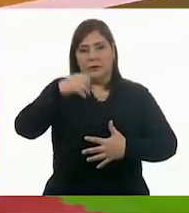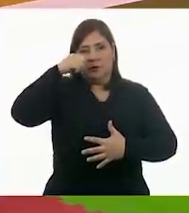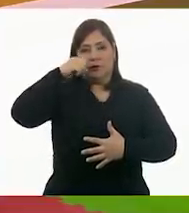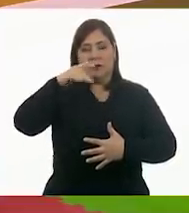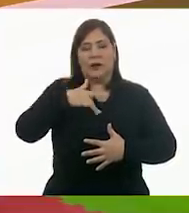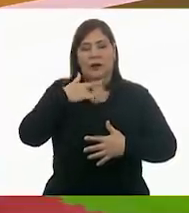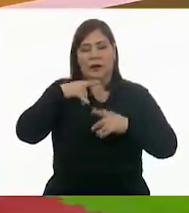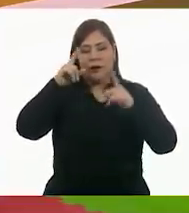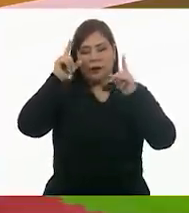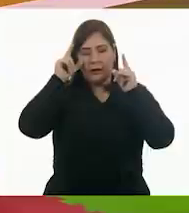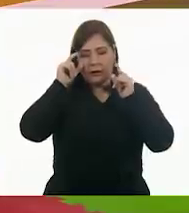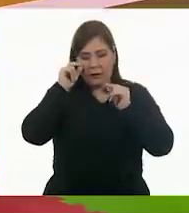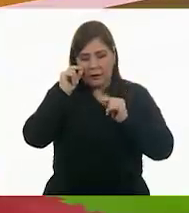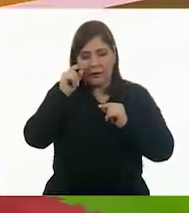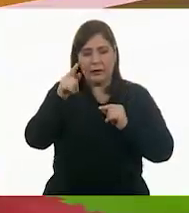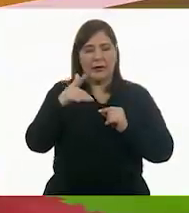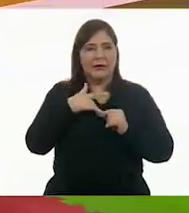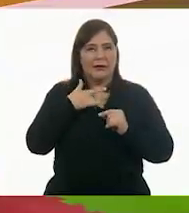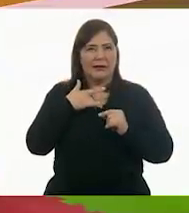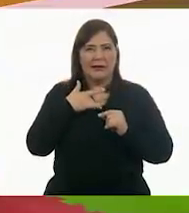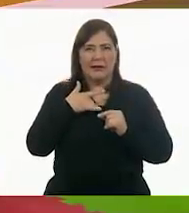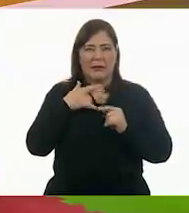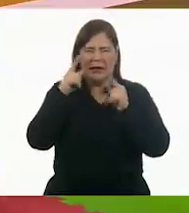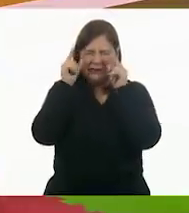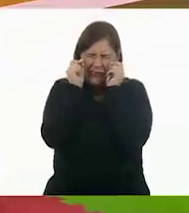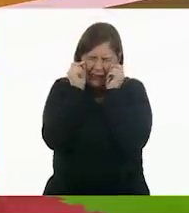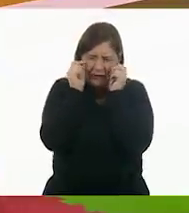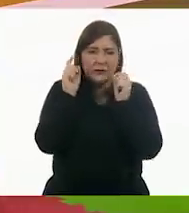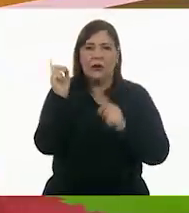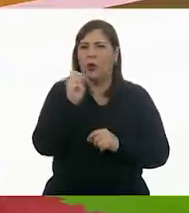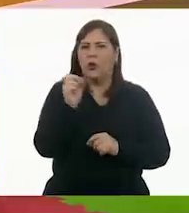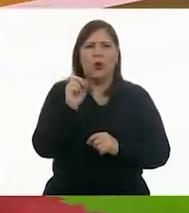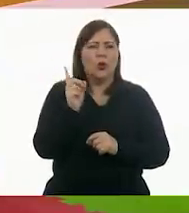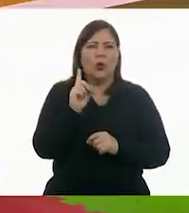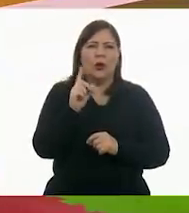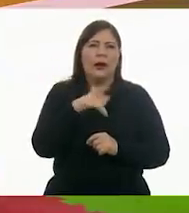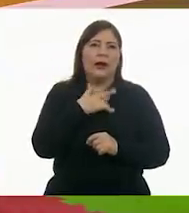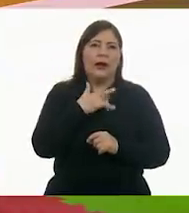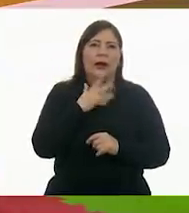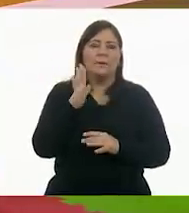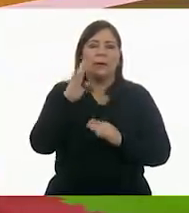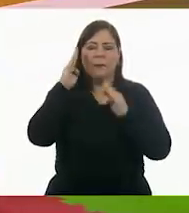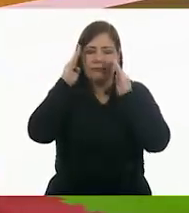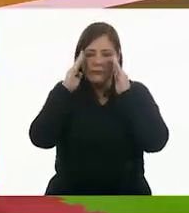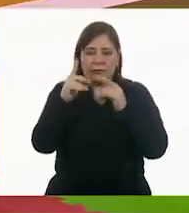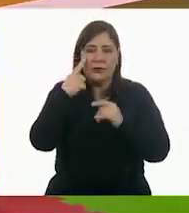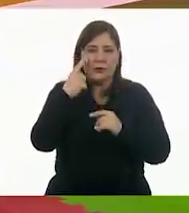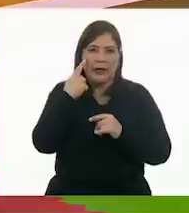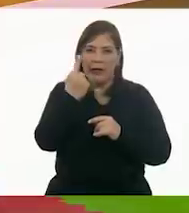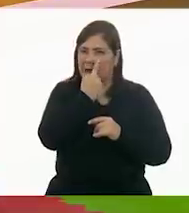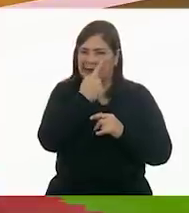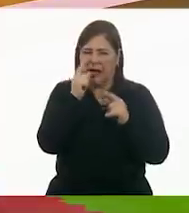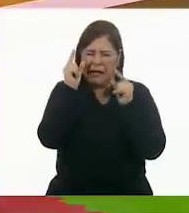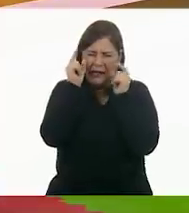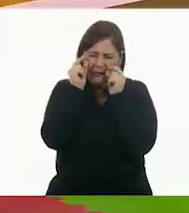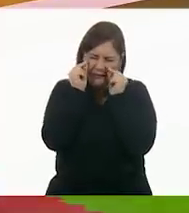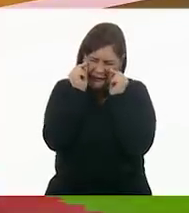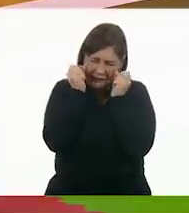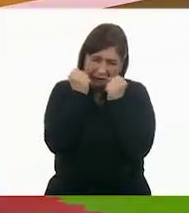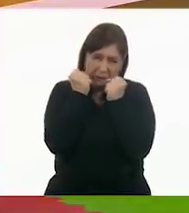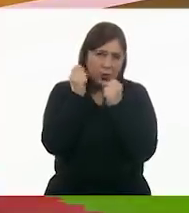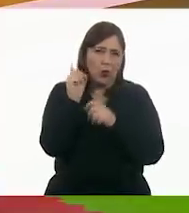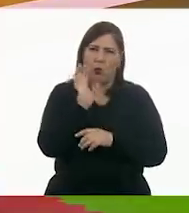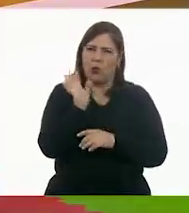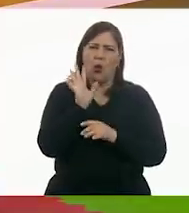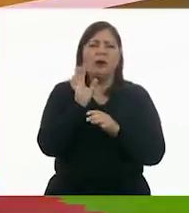Cuando cierres los ojos, trata de no apretarlos. Porque si los aprietas, entonces te estás concentrando en el apretón de ojos, en lugar de que